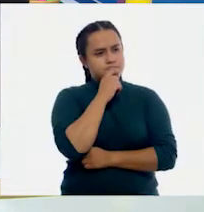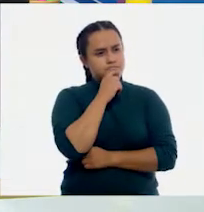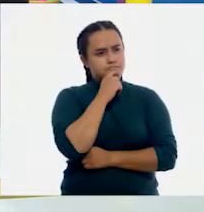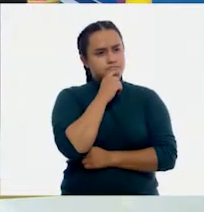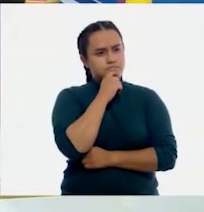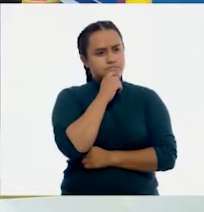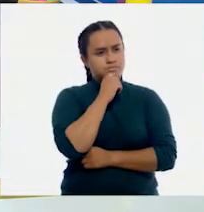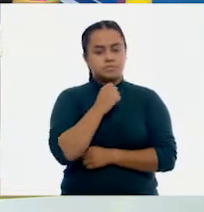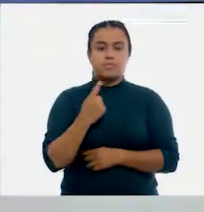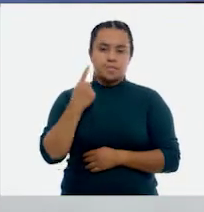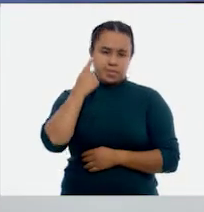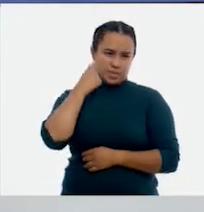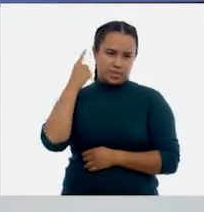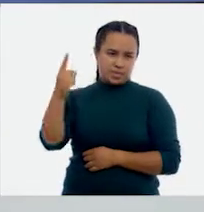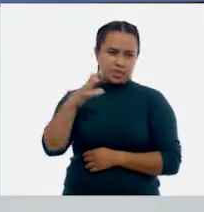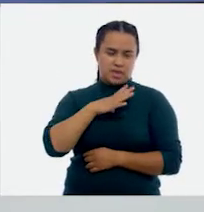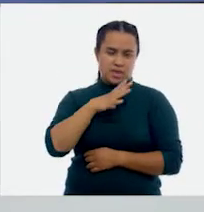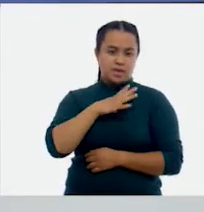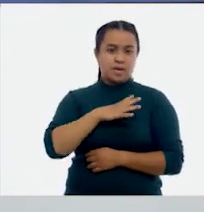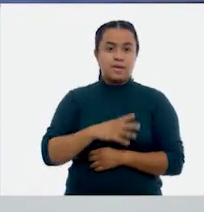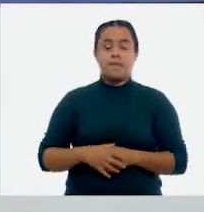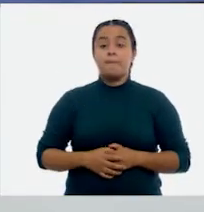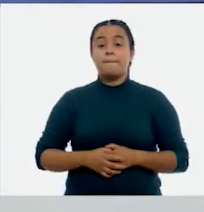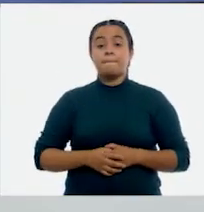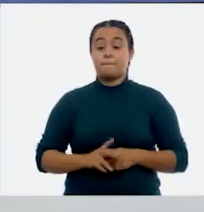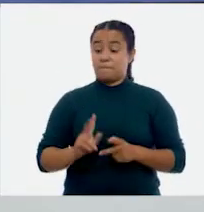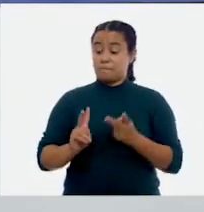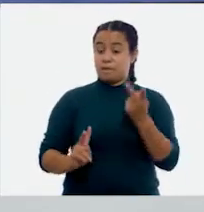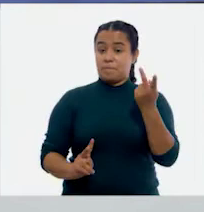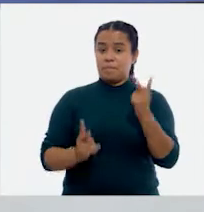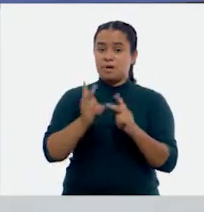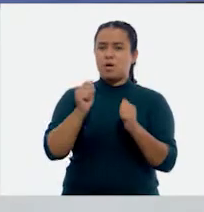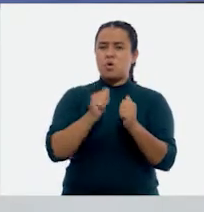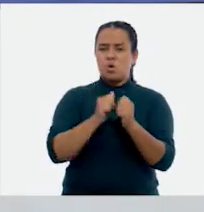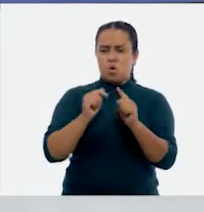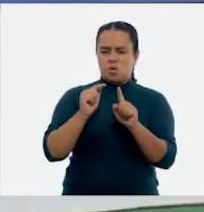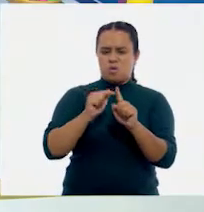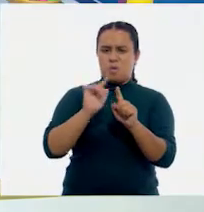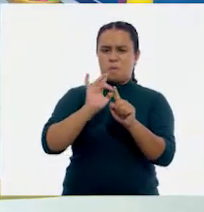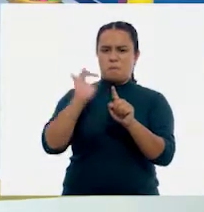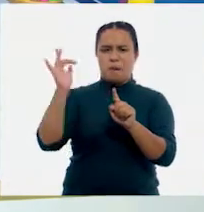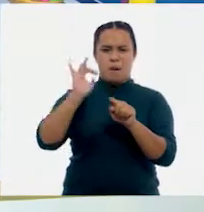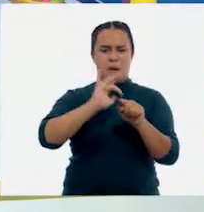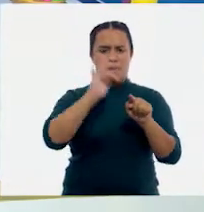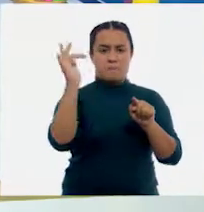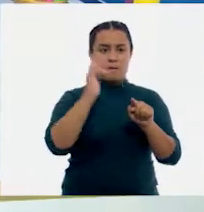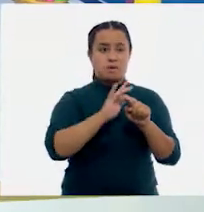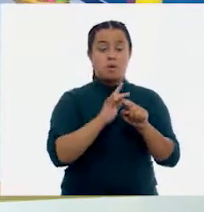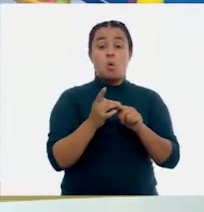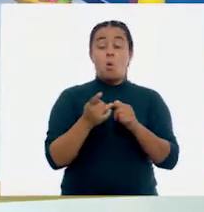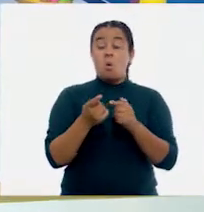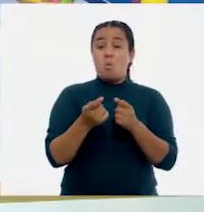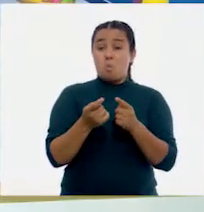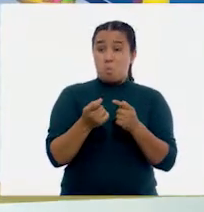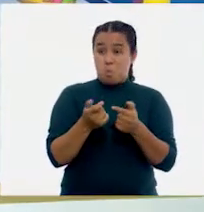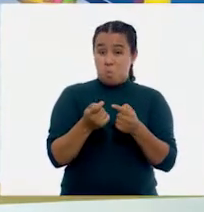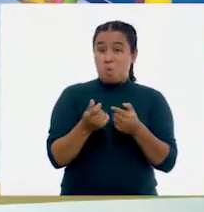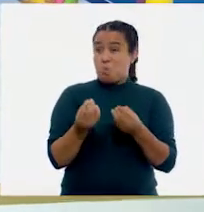Mira, aquí te vamos a ayudar con este. Dice, plantas Ay, espinosas gracias, profesor. son pocas